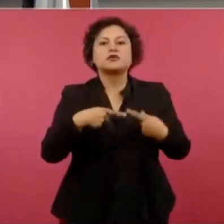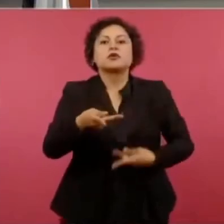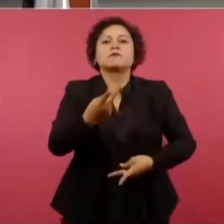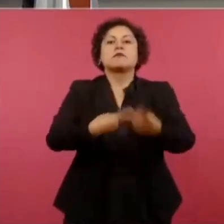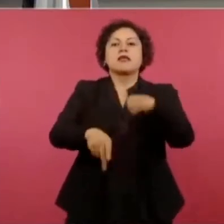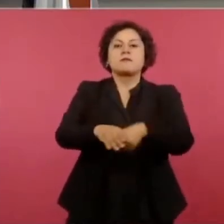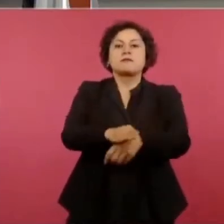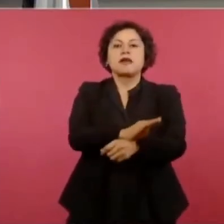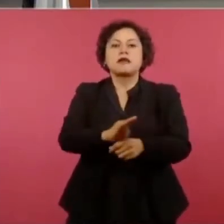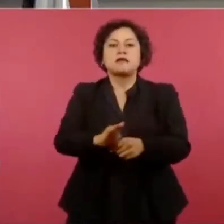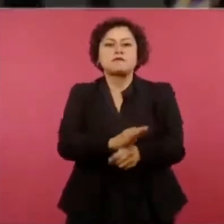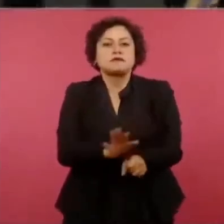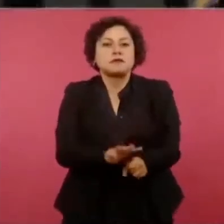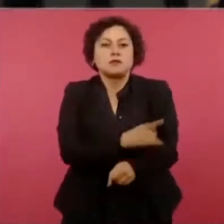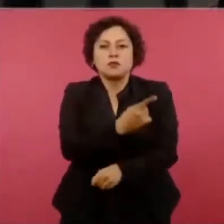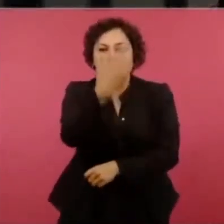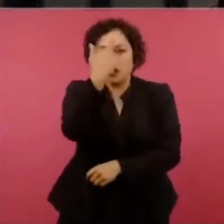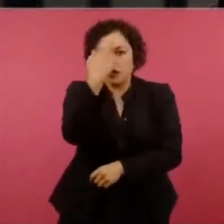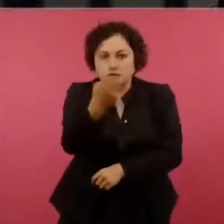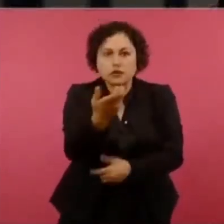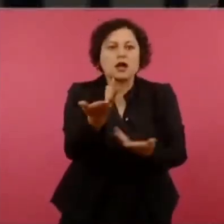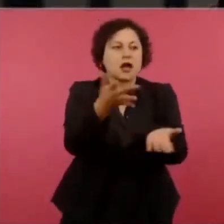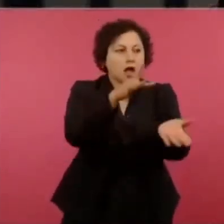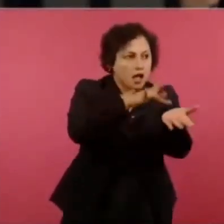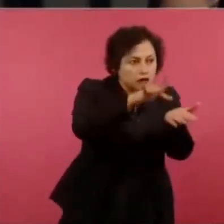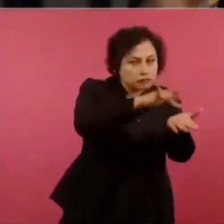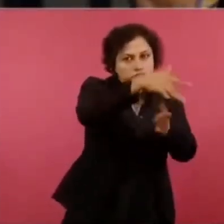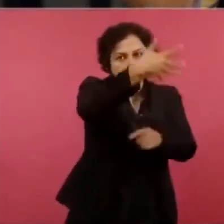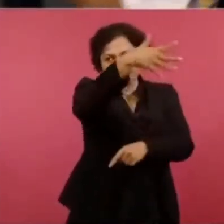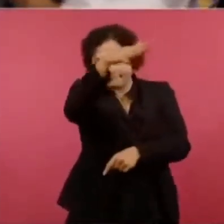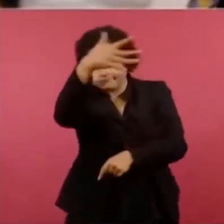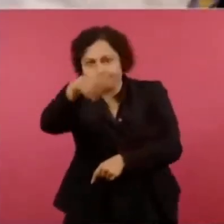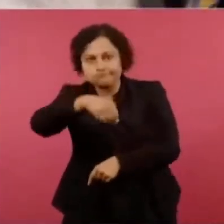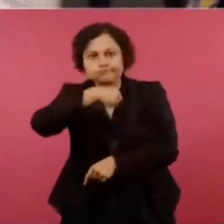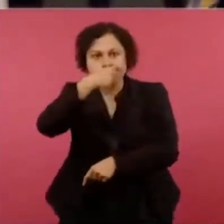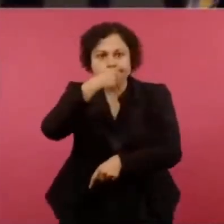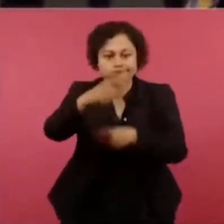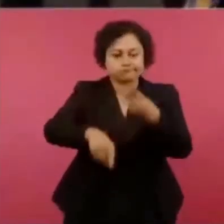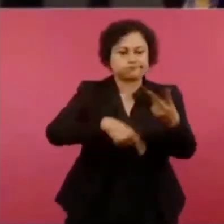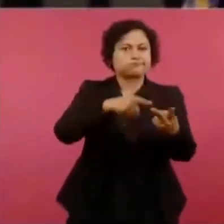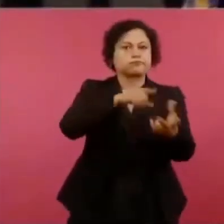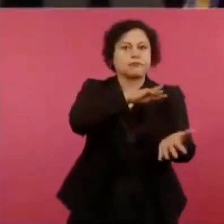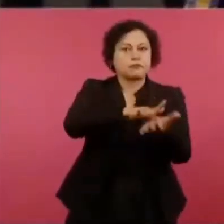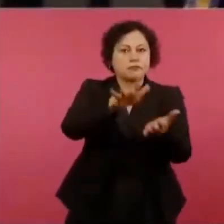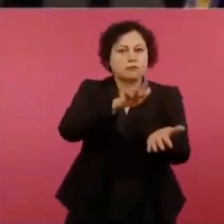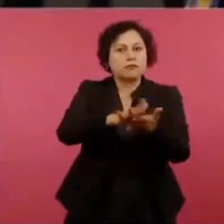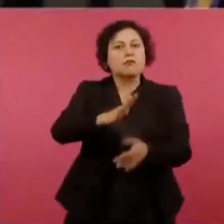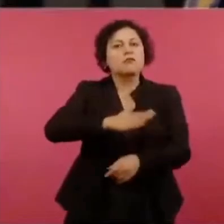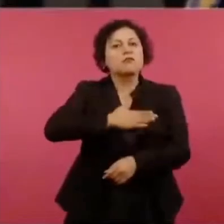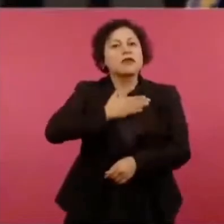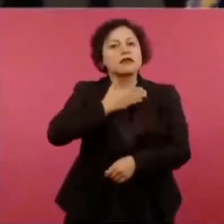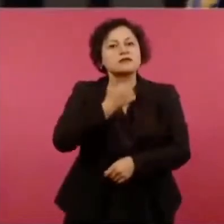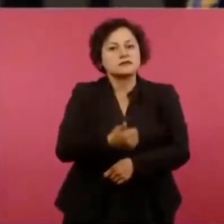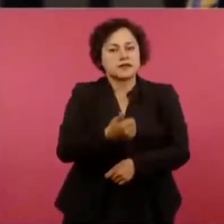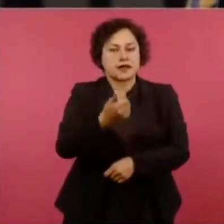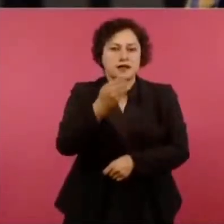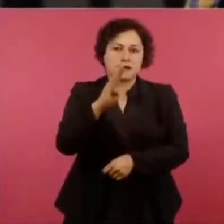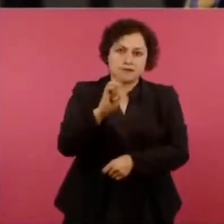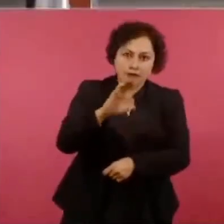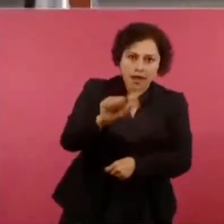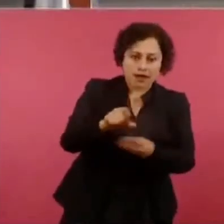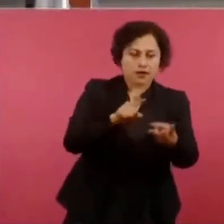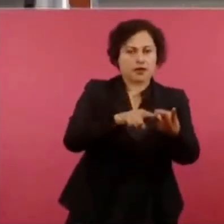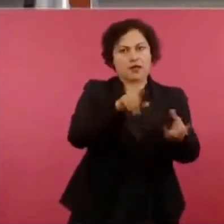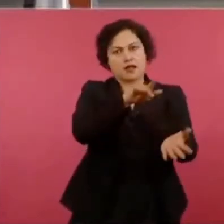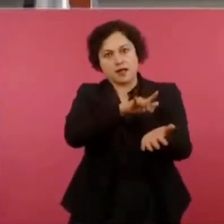de las pensiones a adulto mayor, de las becas del bienestar, por la vía de las becas a personas con discapacidad y todos los programas